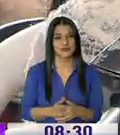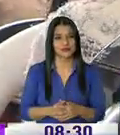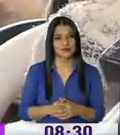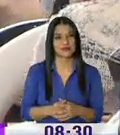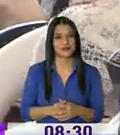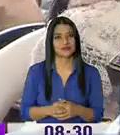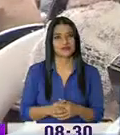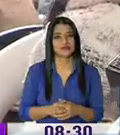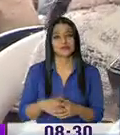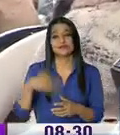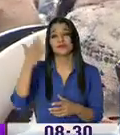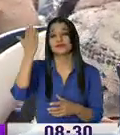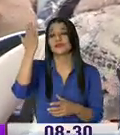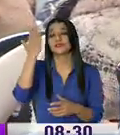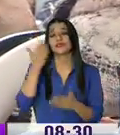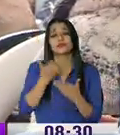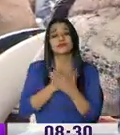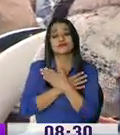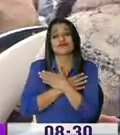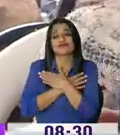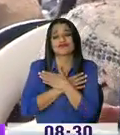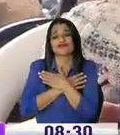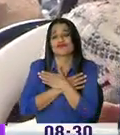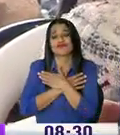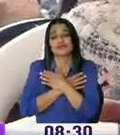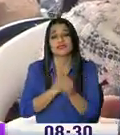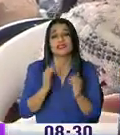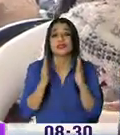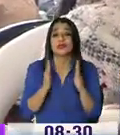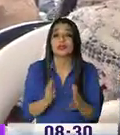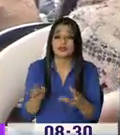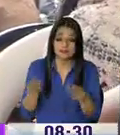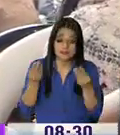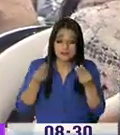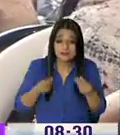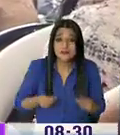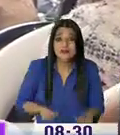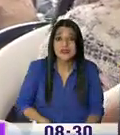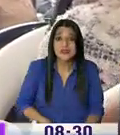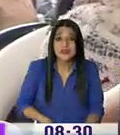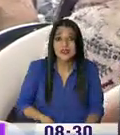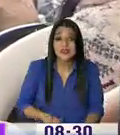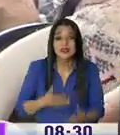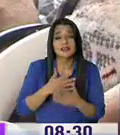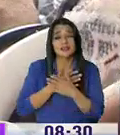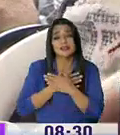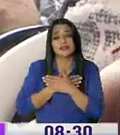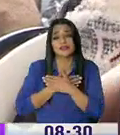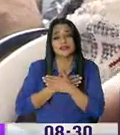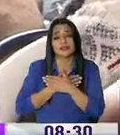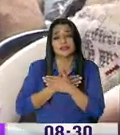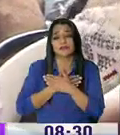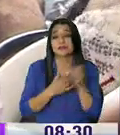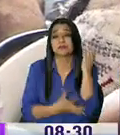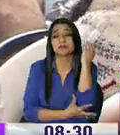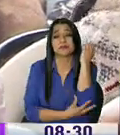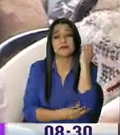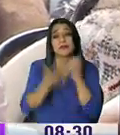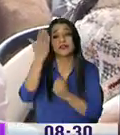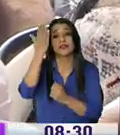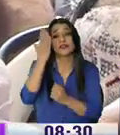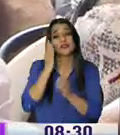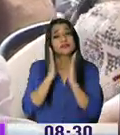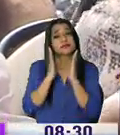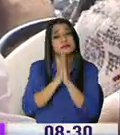le ha de compadecer a las señoritas que me ha venido a dejar. A mi pobre Diosito le he de pedir